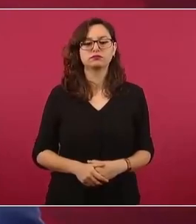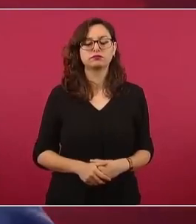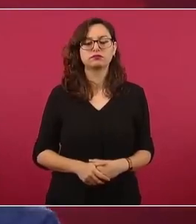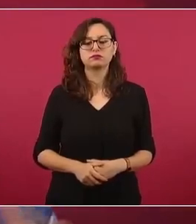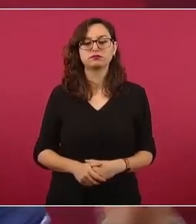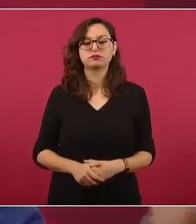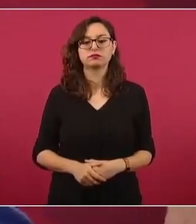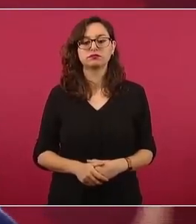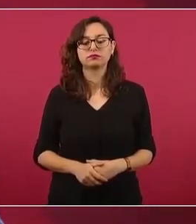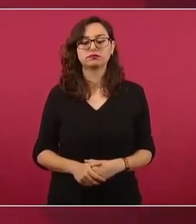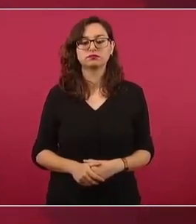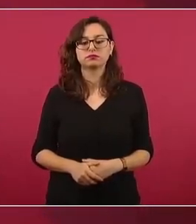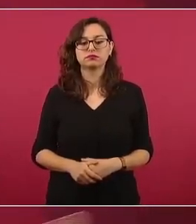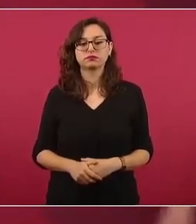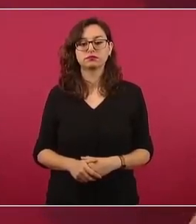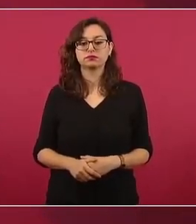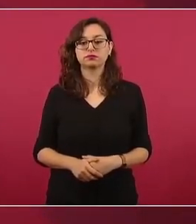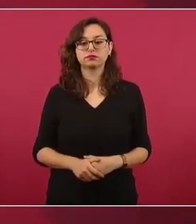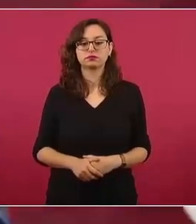En México,